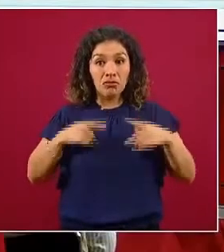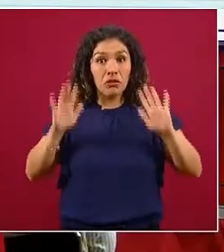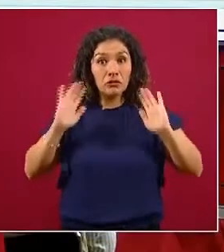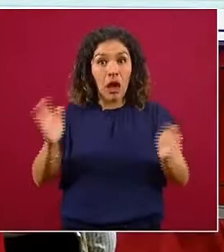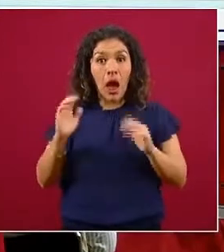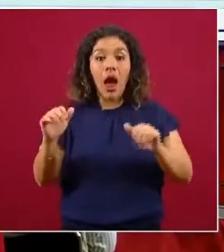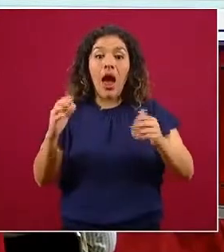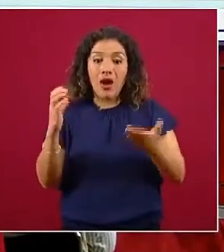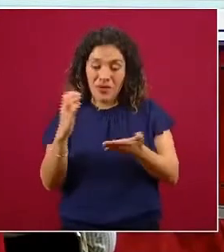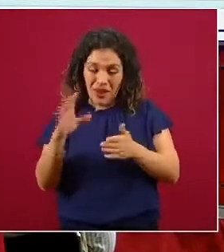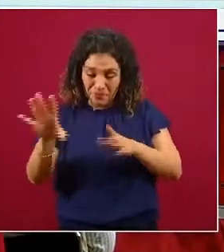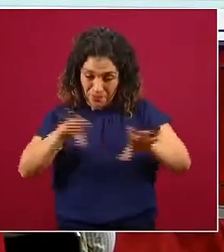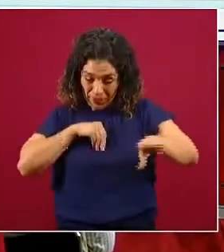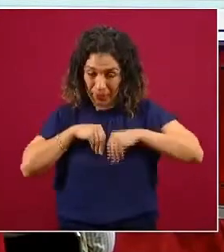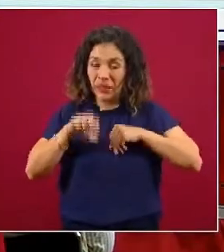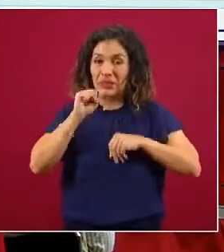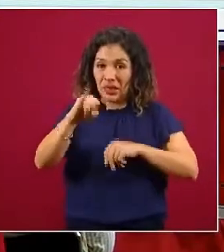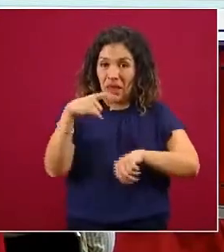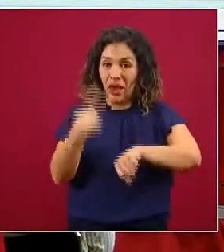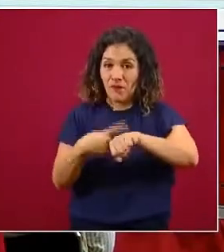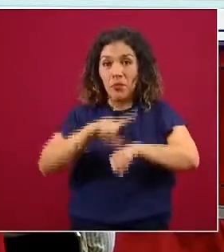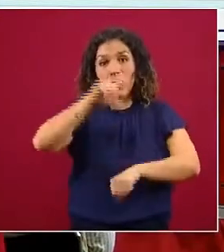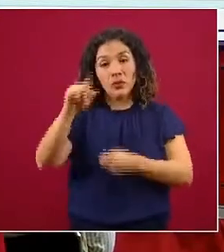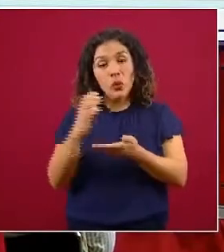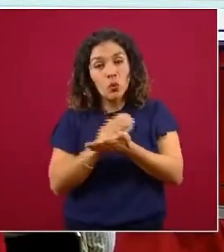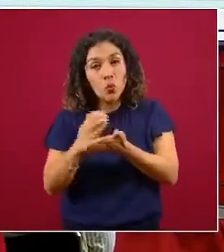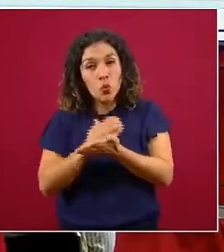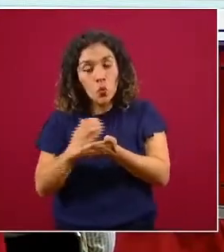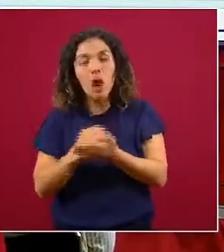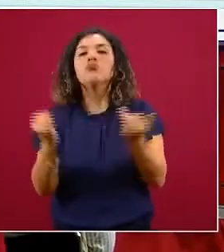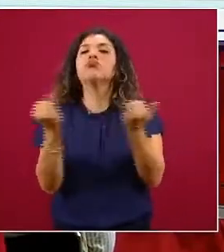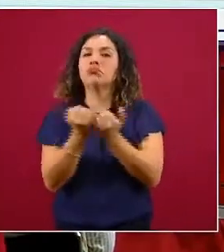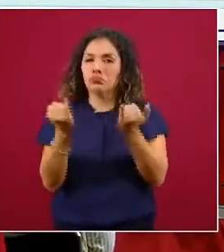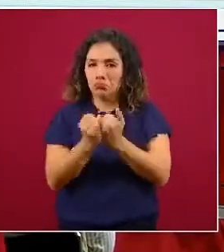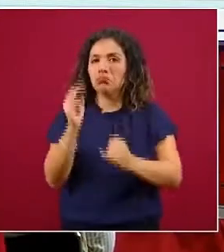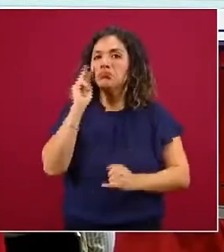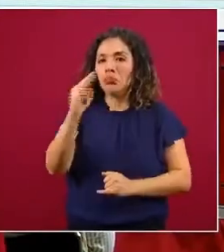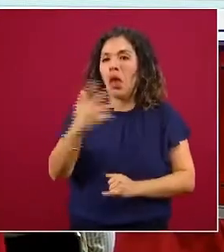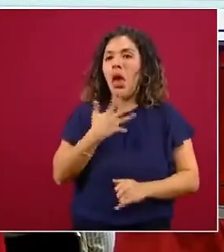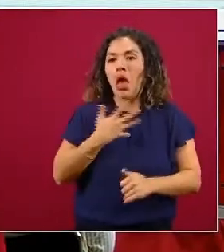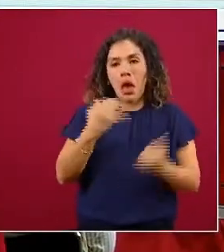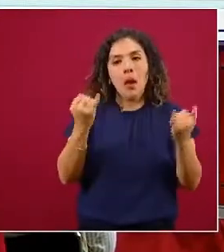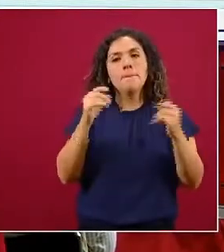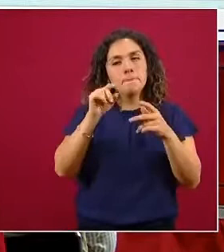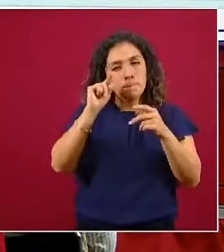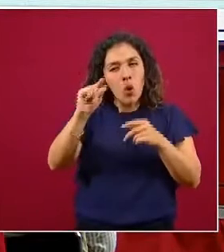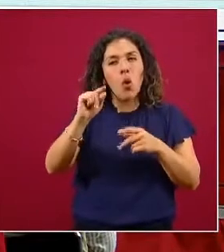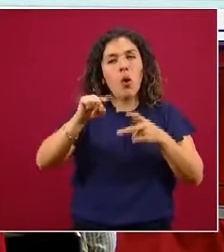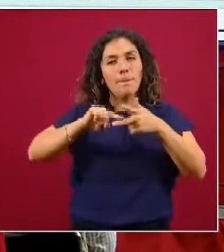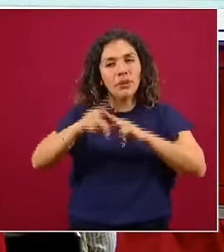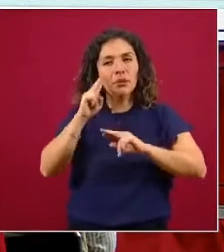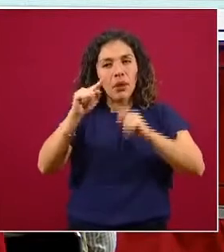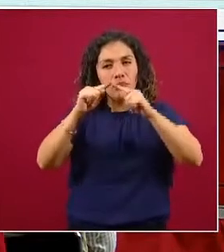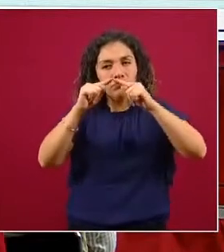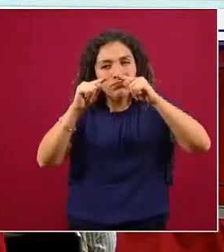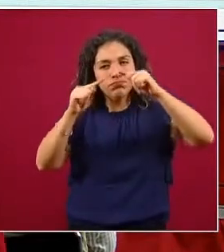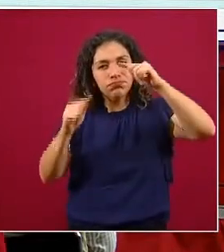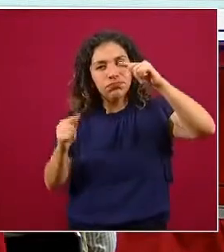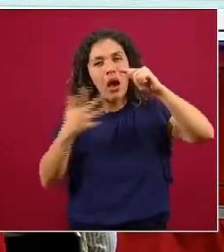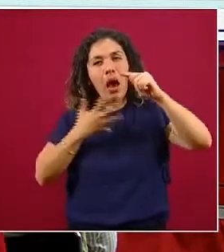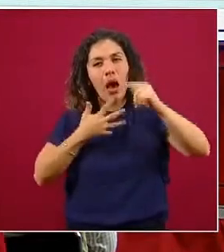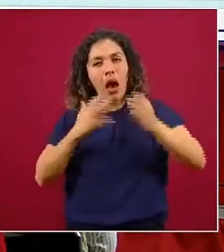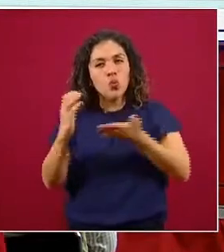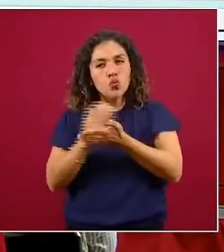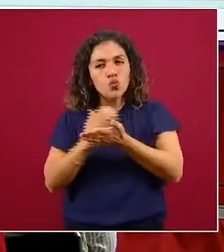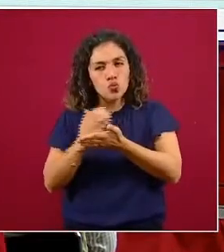recuperado continúan también en su momento teniendo una tendencia similar a la de los casos que han sido confirmados o se estima